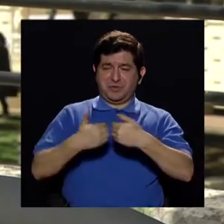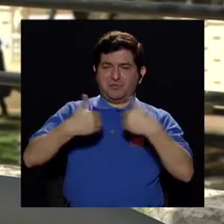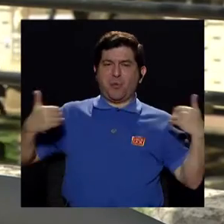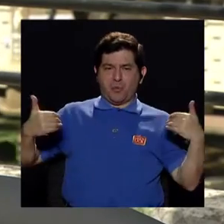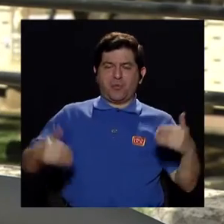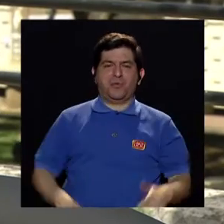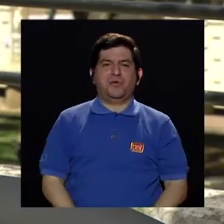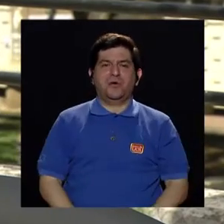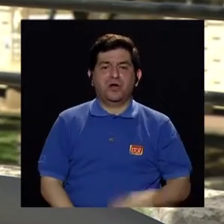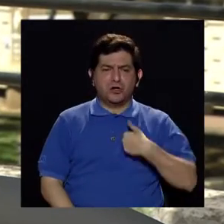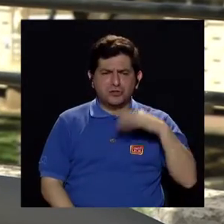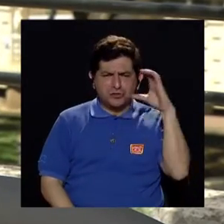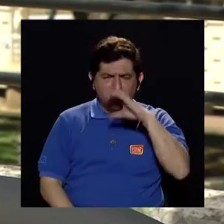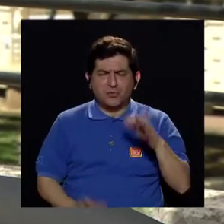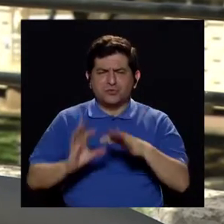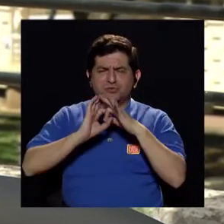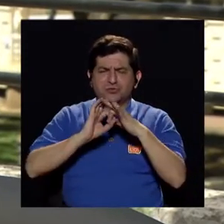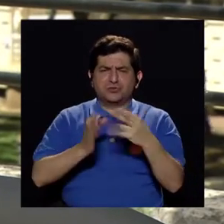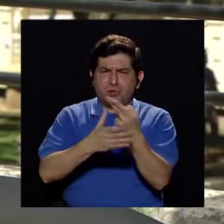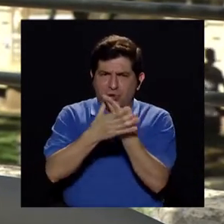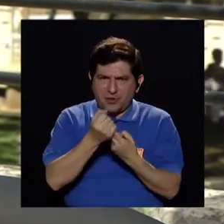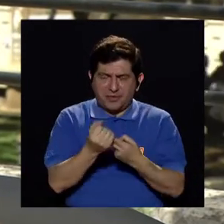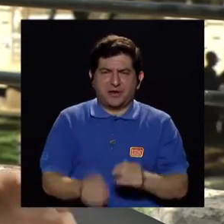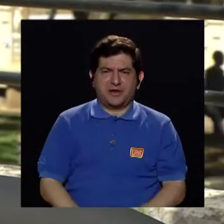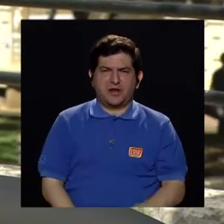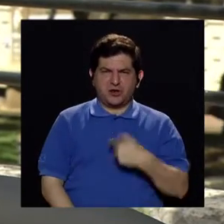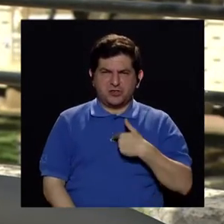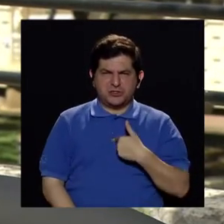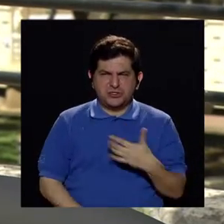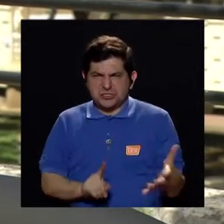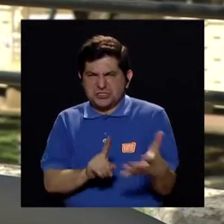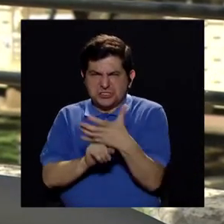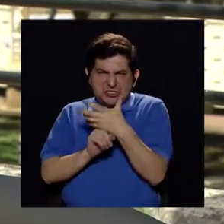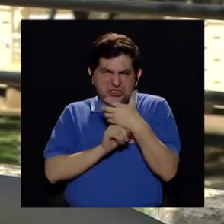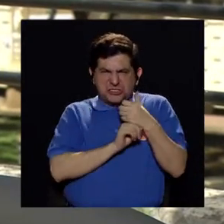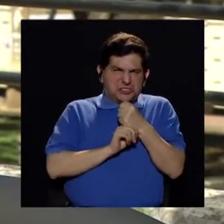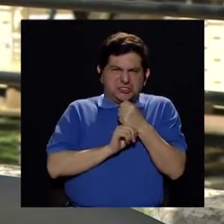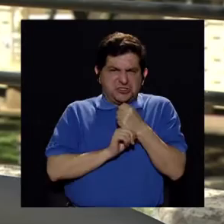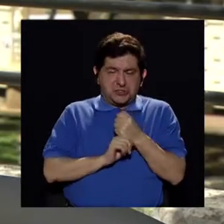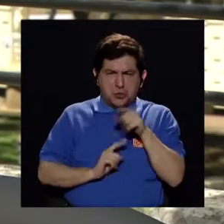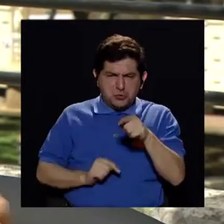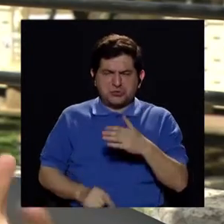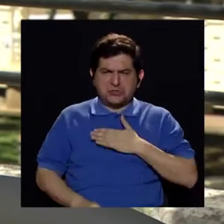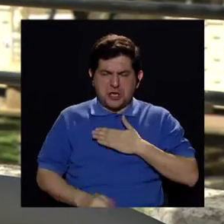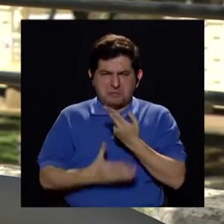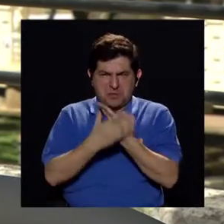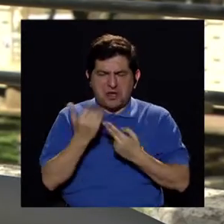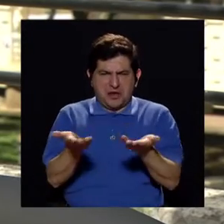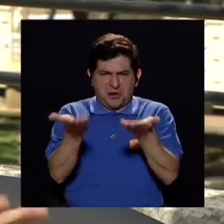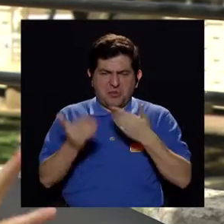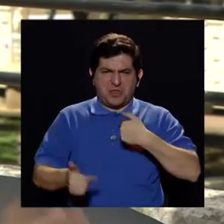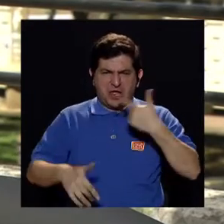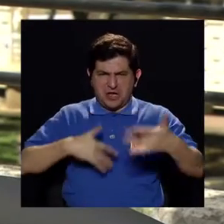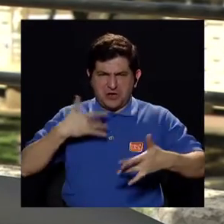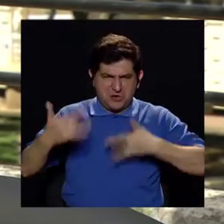realidad. Me busco en mis relaciones de pareja, por eso soy sumamente posesivo. Usted es mi pareja, usted me da lo que yo quiero sentir y no te voy a dejar